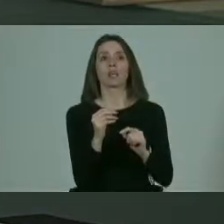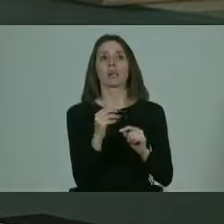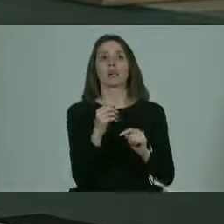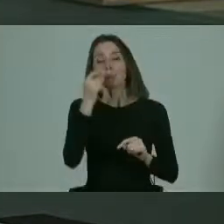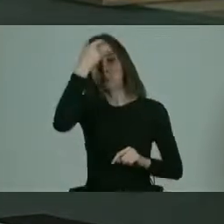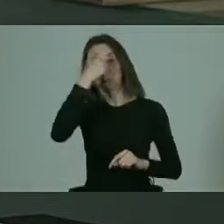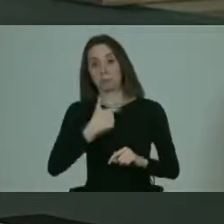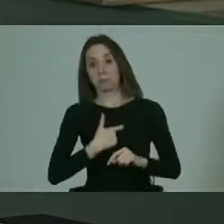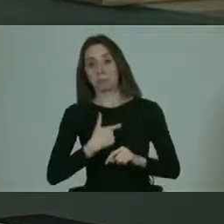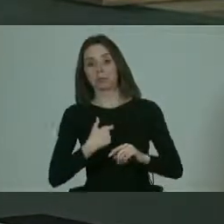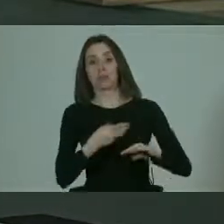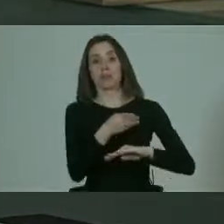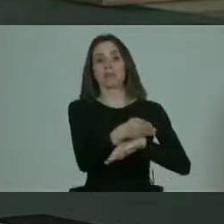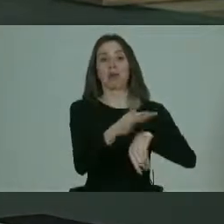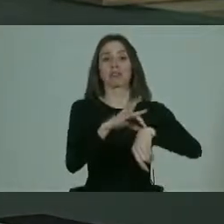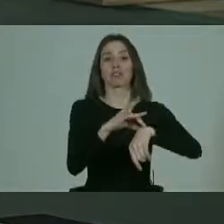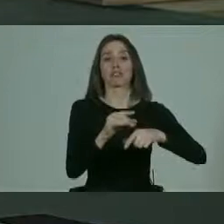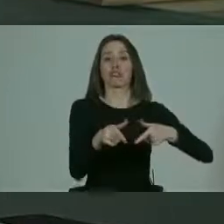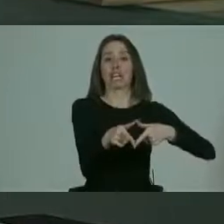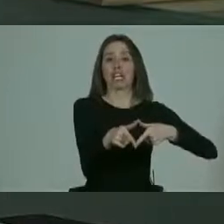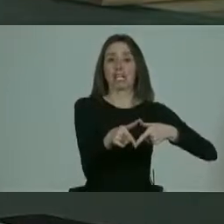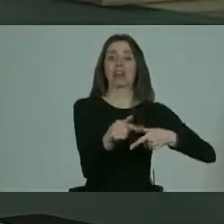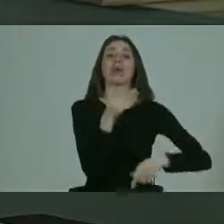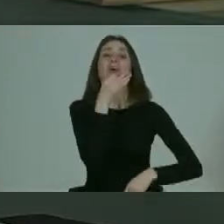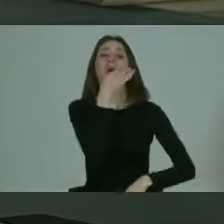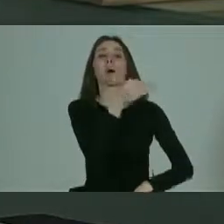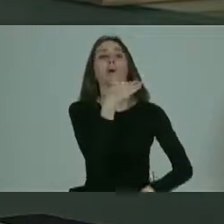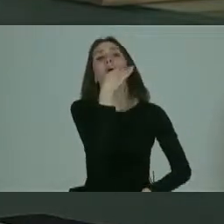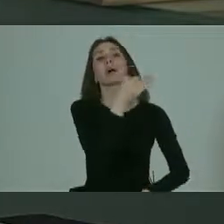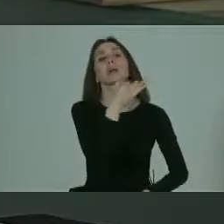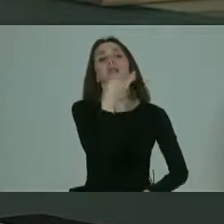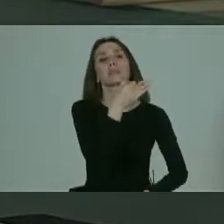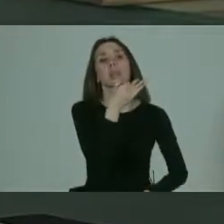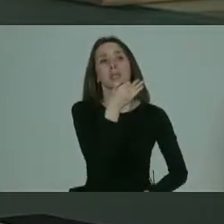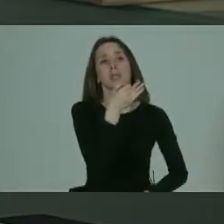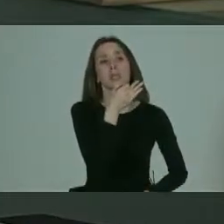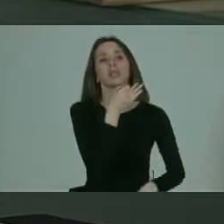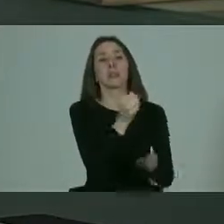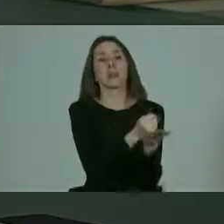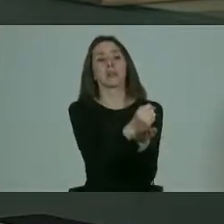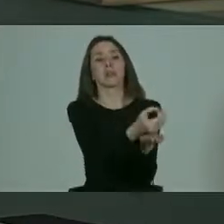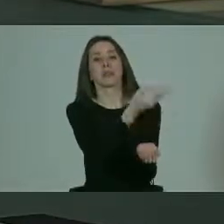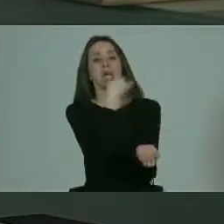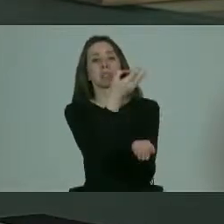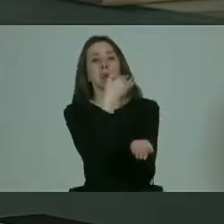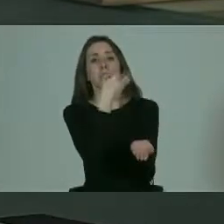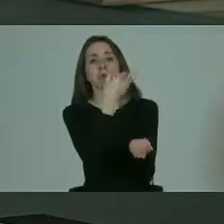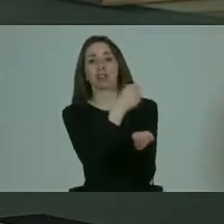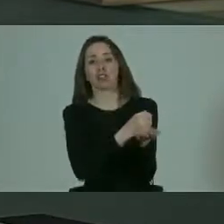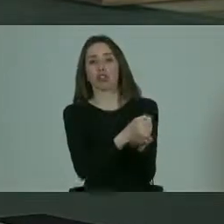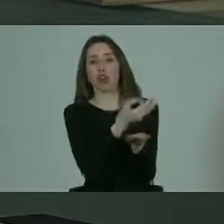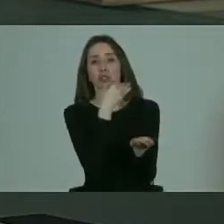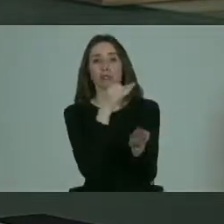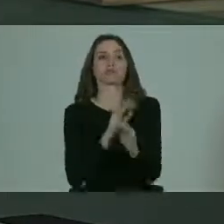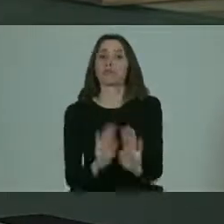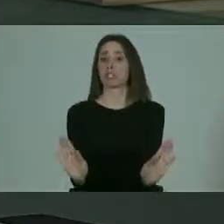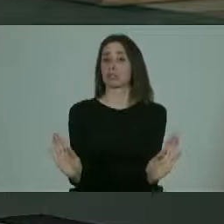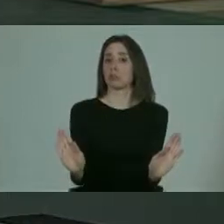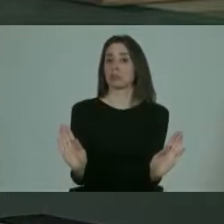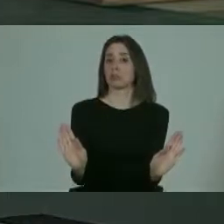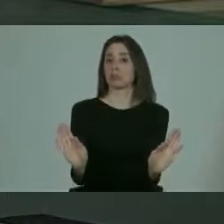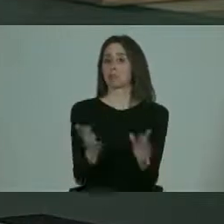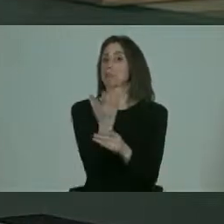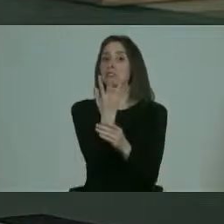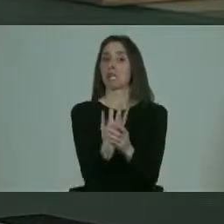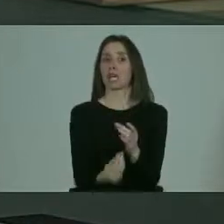iba al ginecólogo contaba se trataba y se